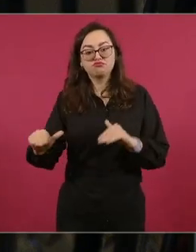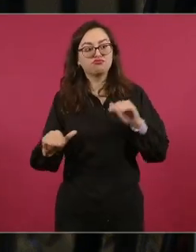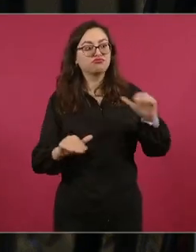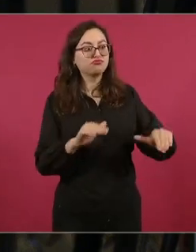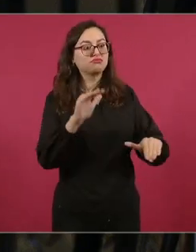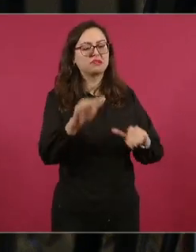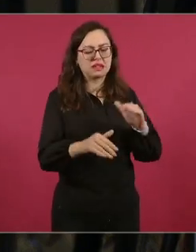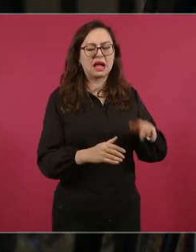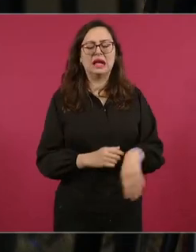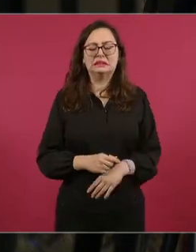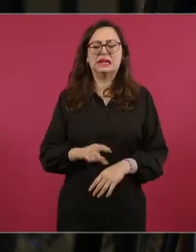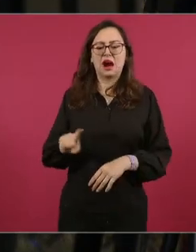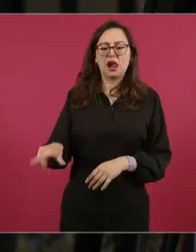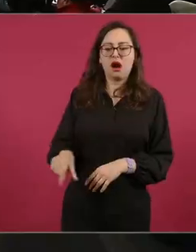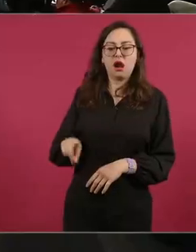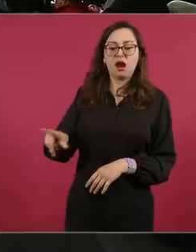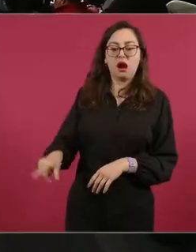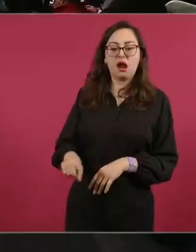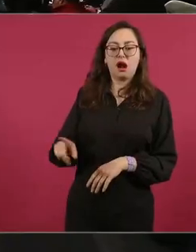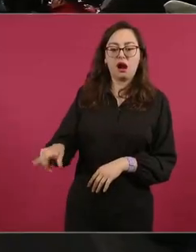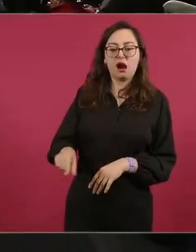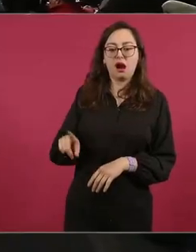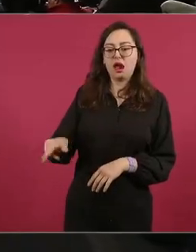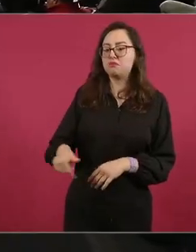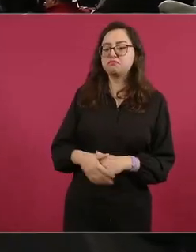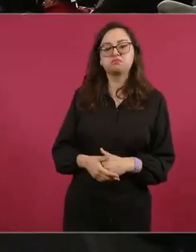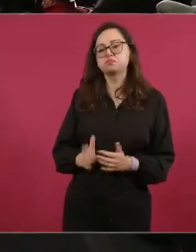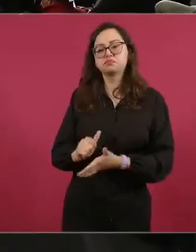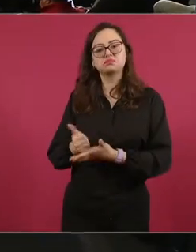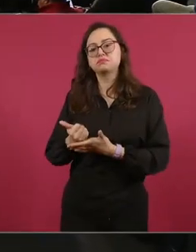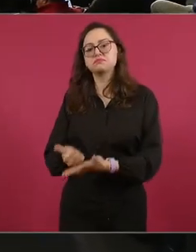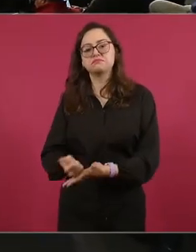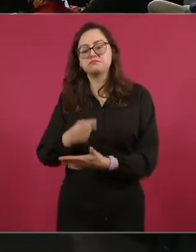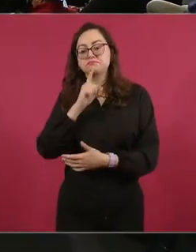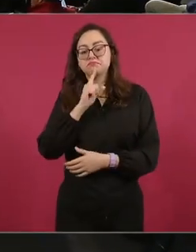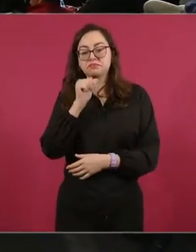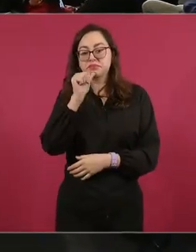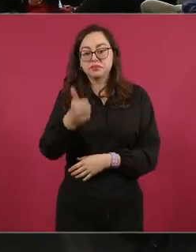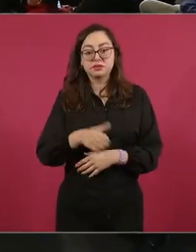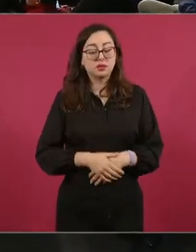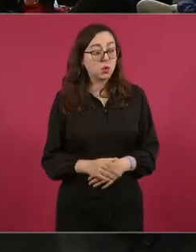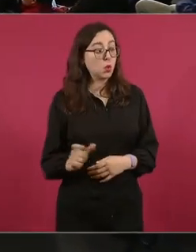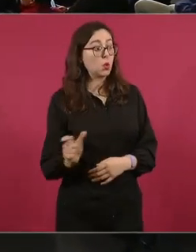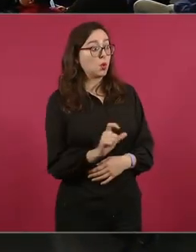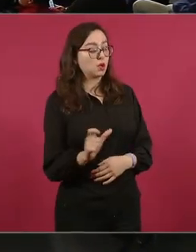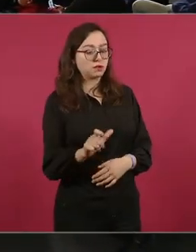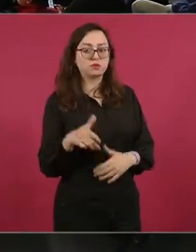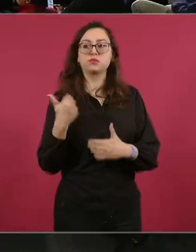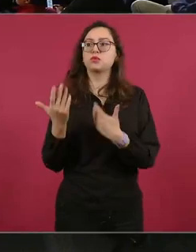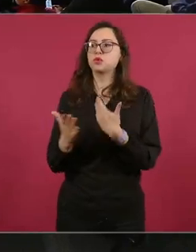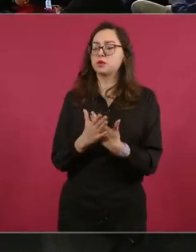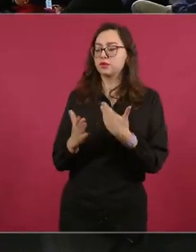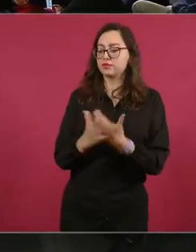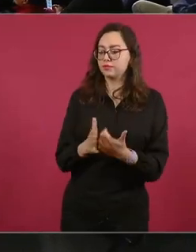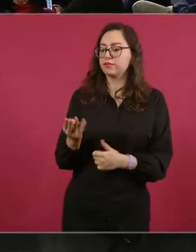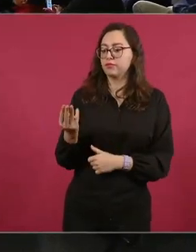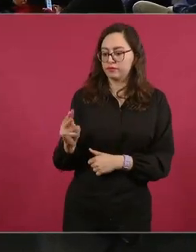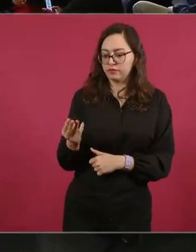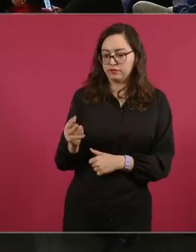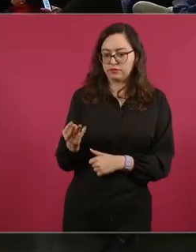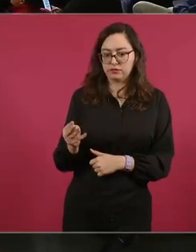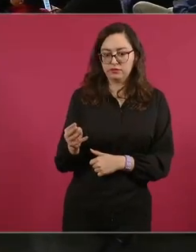ver, déjame ver, y al final de cuentas les han cerrado la puerta. Entonces, ¿Cuándo es? Es en mayo el